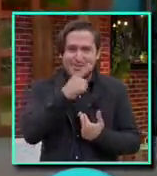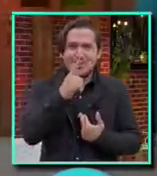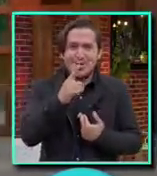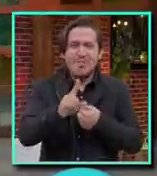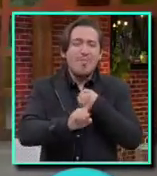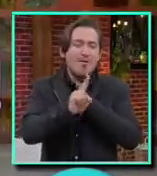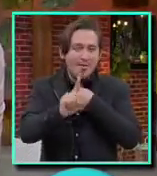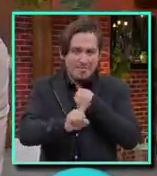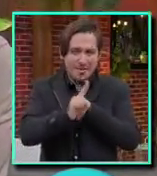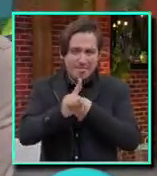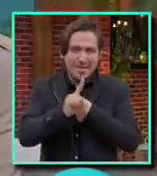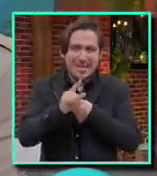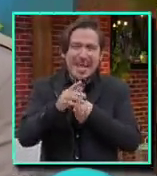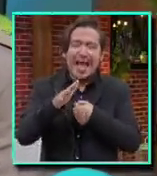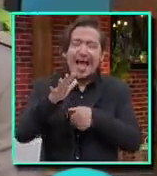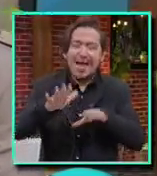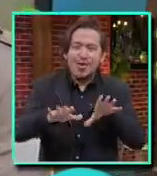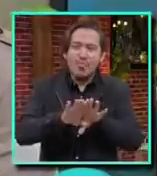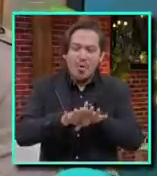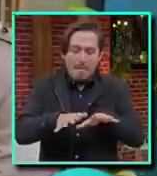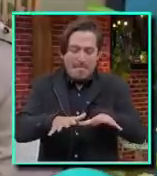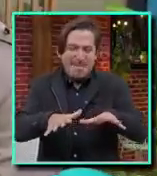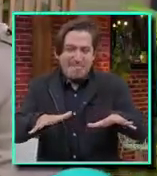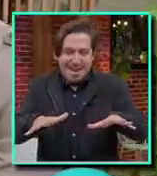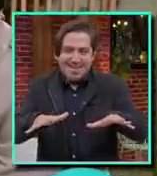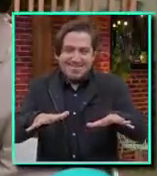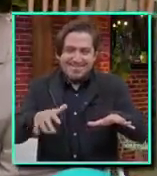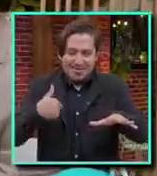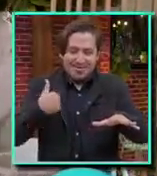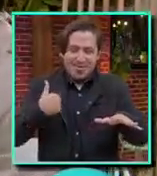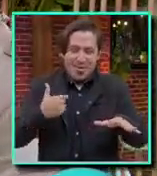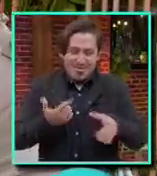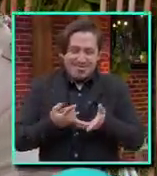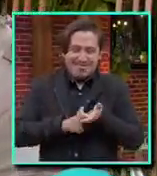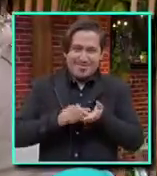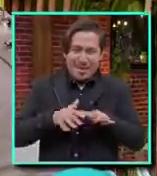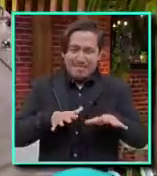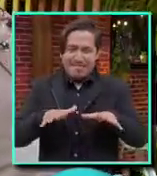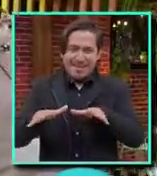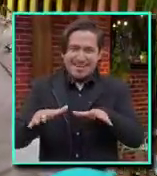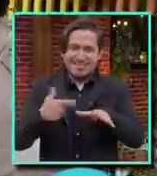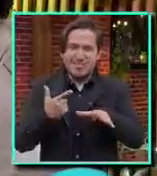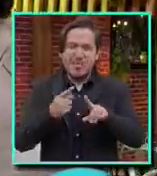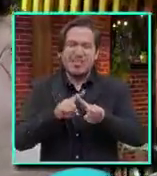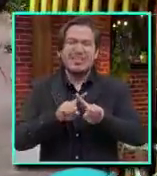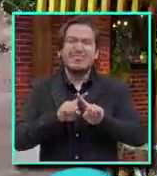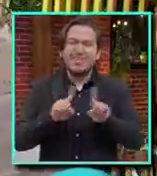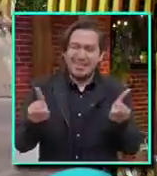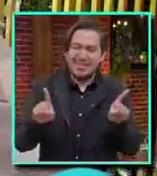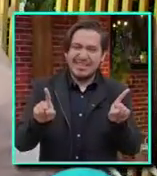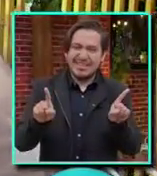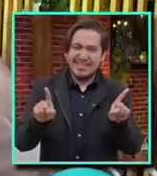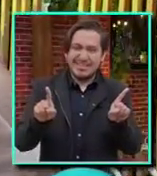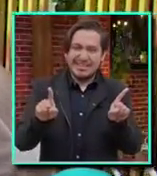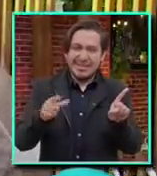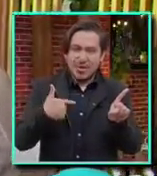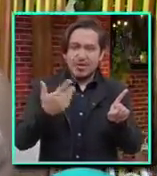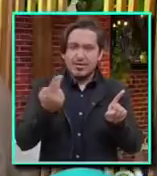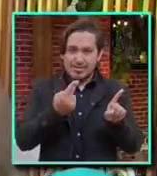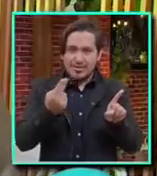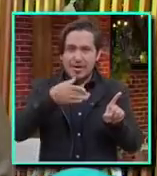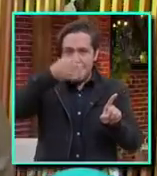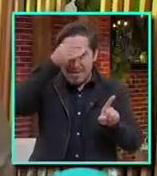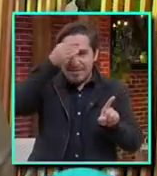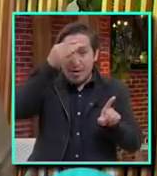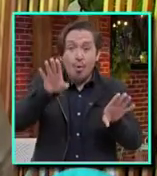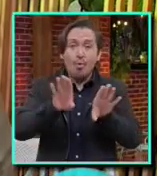vibramos en ese color, en esa frecuencia. Ajá. Entonces me convierto en esa frecuencia y todo va a venir a mí. Claro. Lo que yo